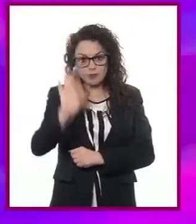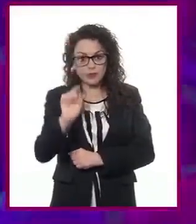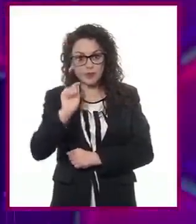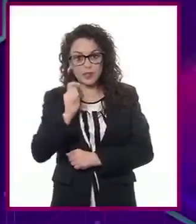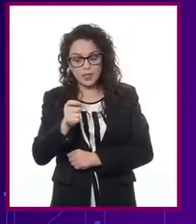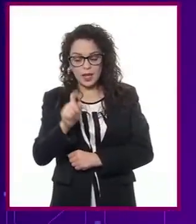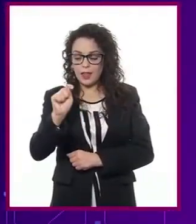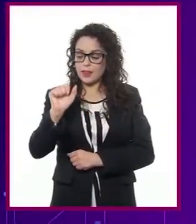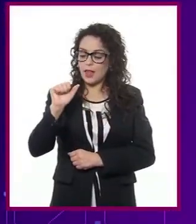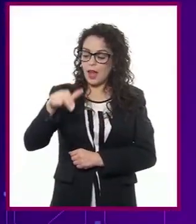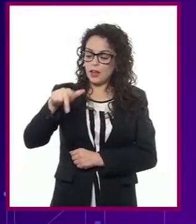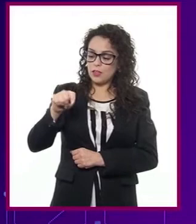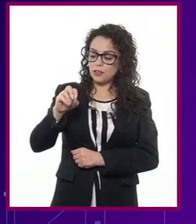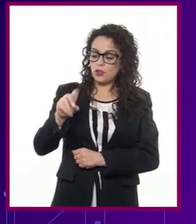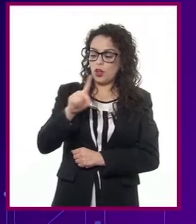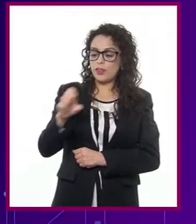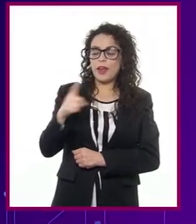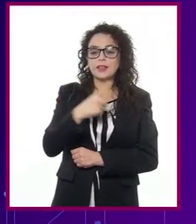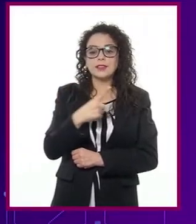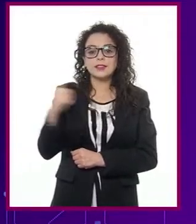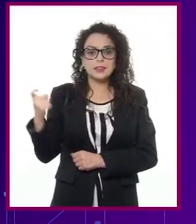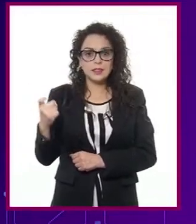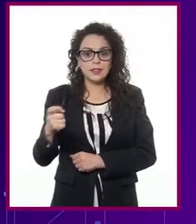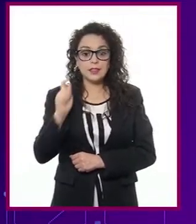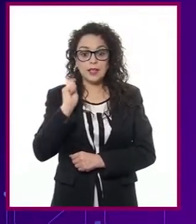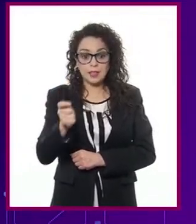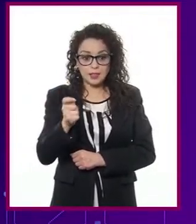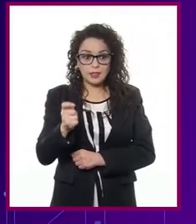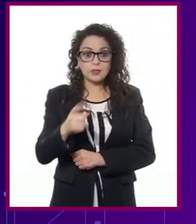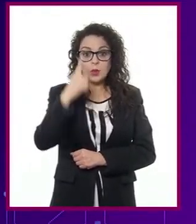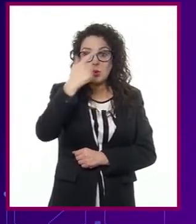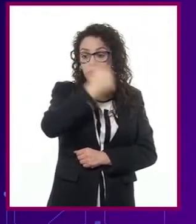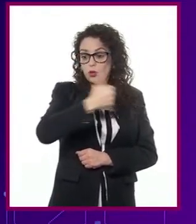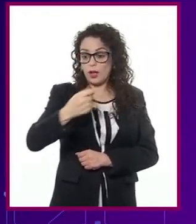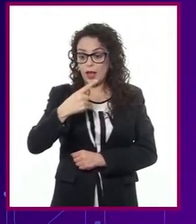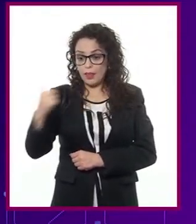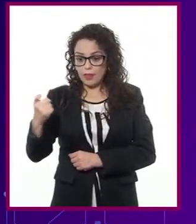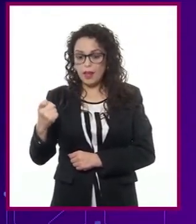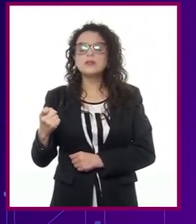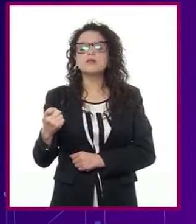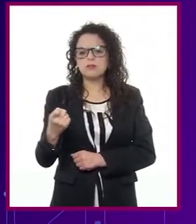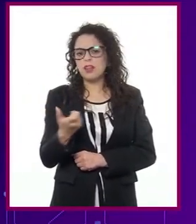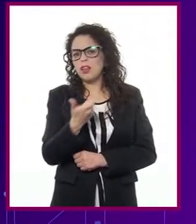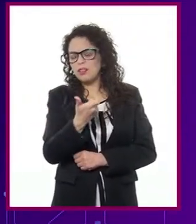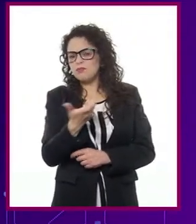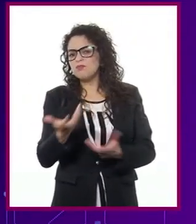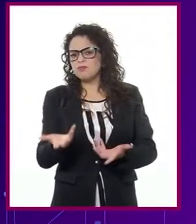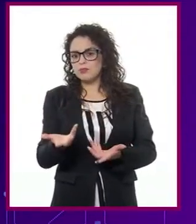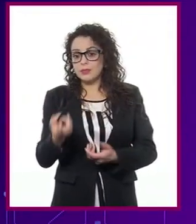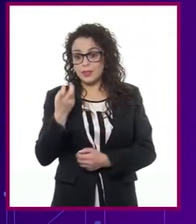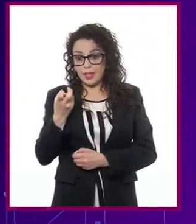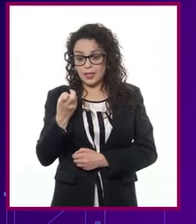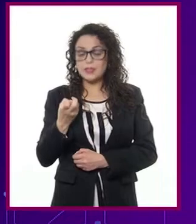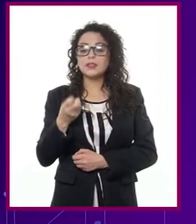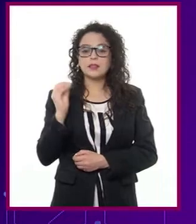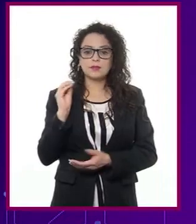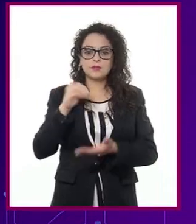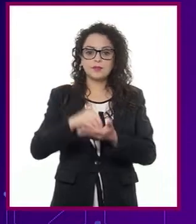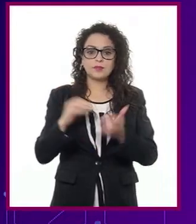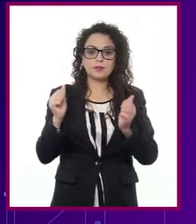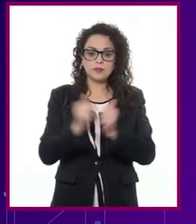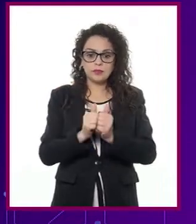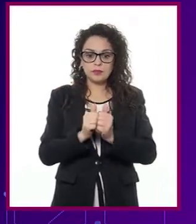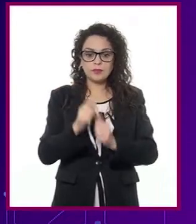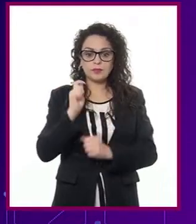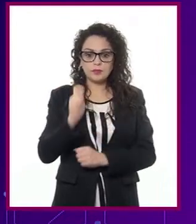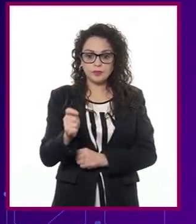de 100, es decir, a una cantidad dada por cada 100. Esto se representa en fracción como la cantidad